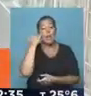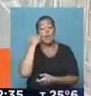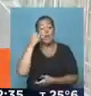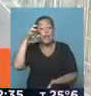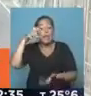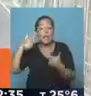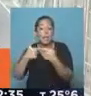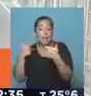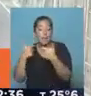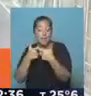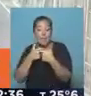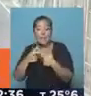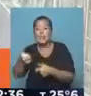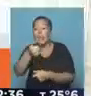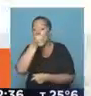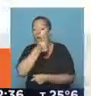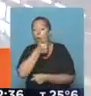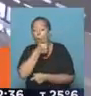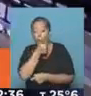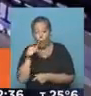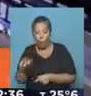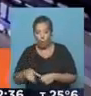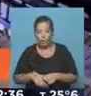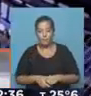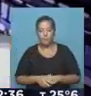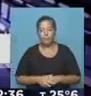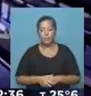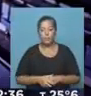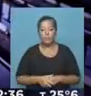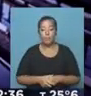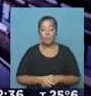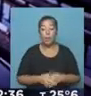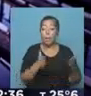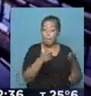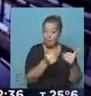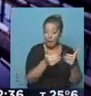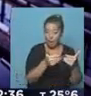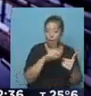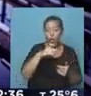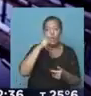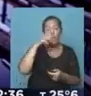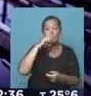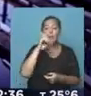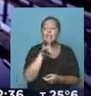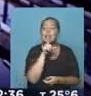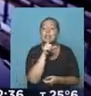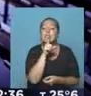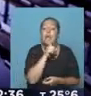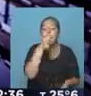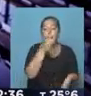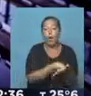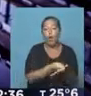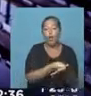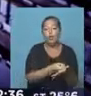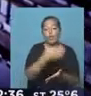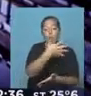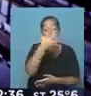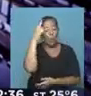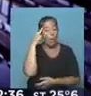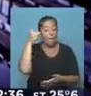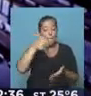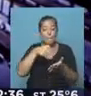matogroso Paraná y rondonia en Panamá odebrecht pagó sobornos por 59 millones de dólares entre